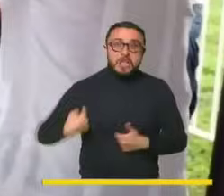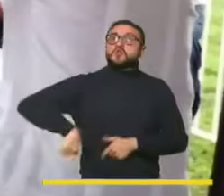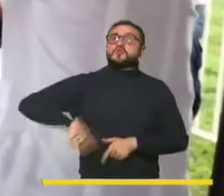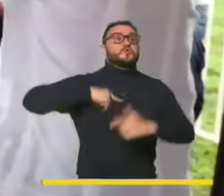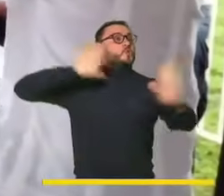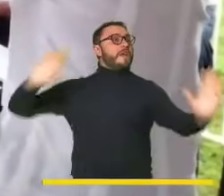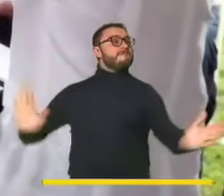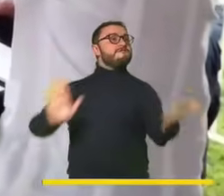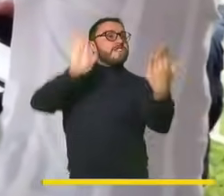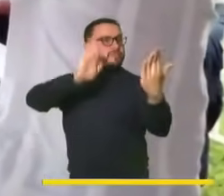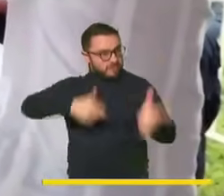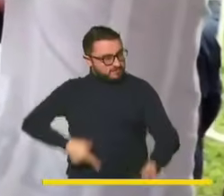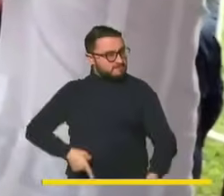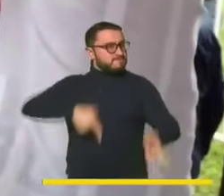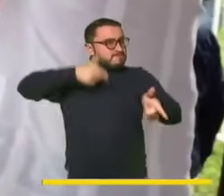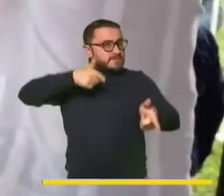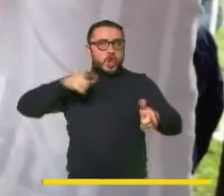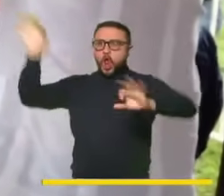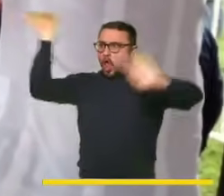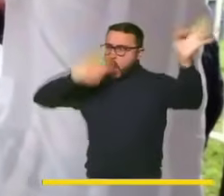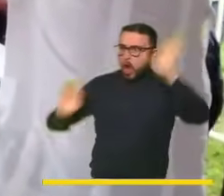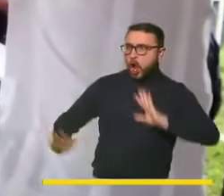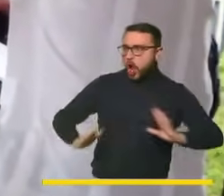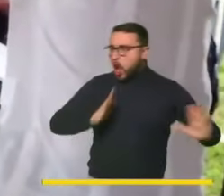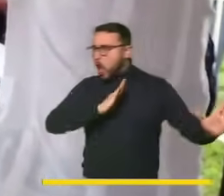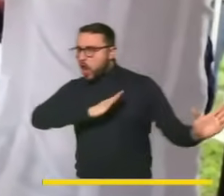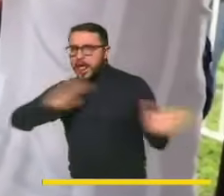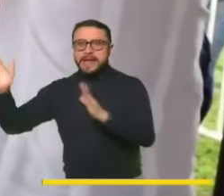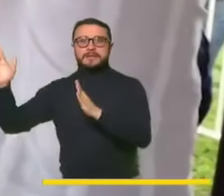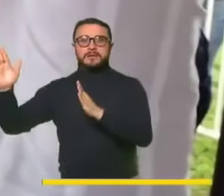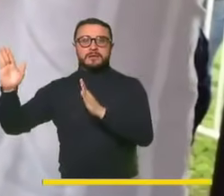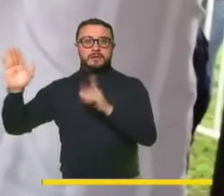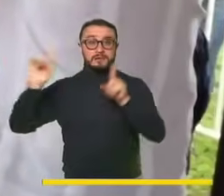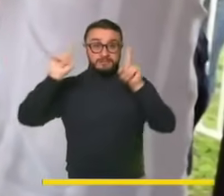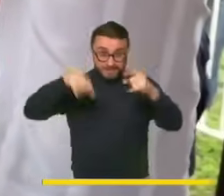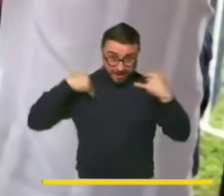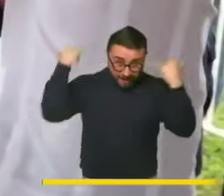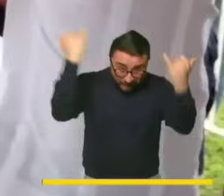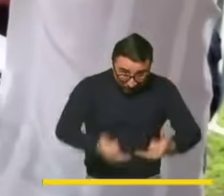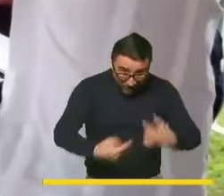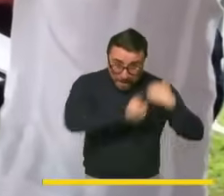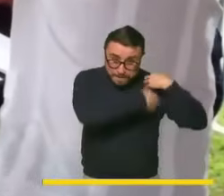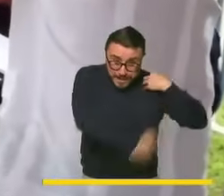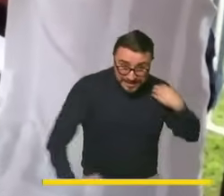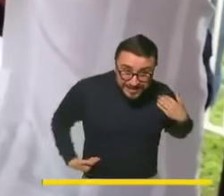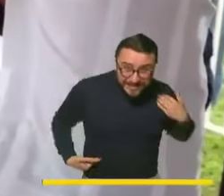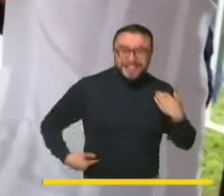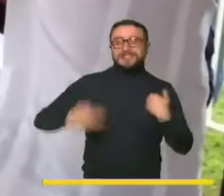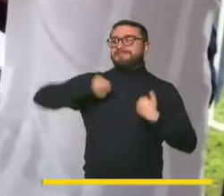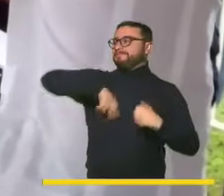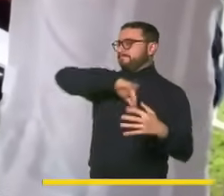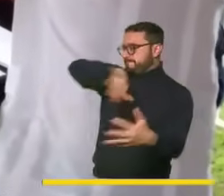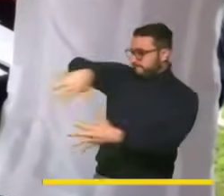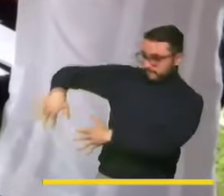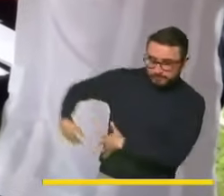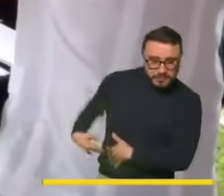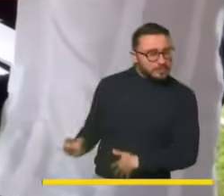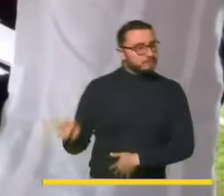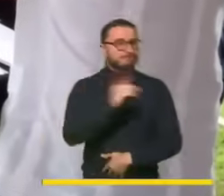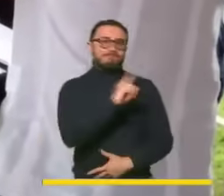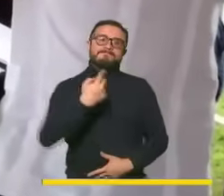enfrentarnos, de organizarnos, indudablemente. Pero hoy, como presidente, estamos abriendo un camino